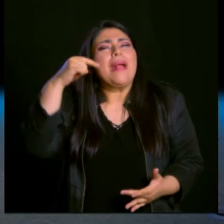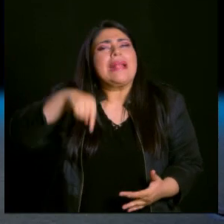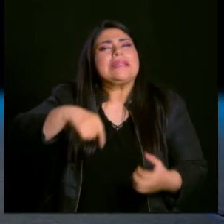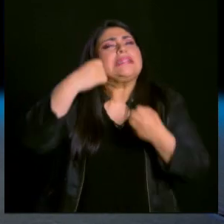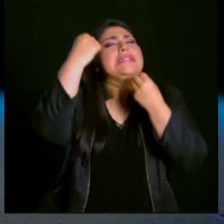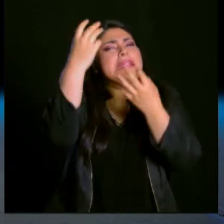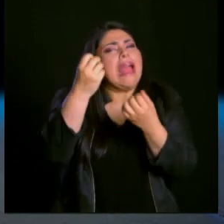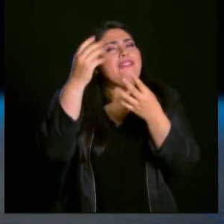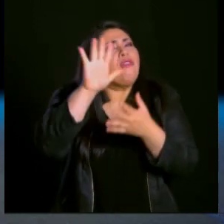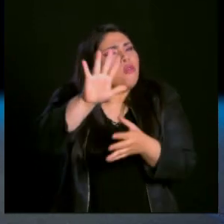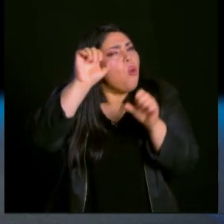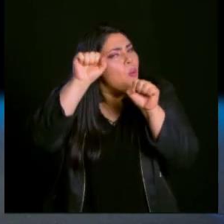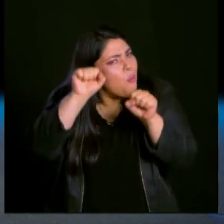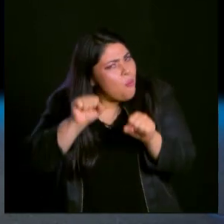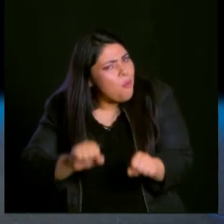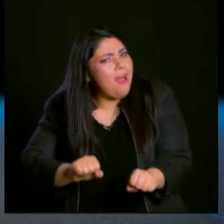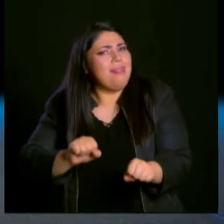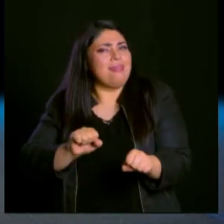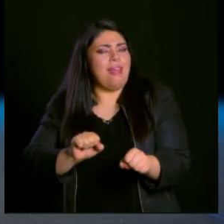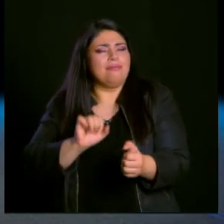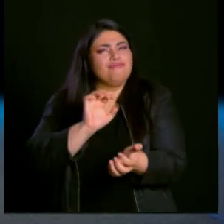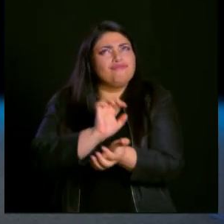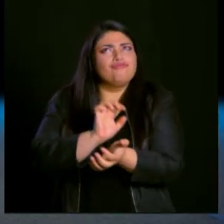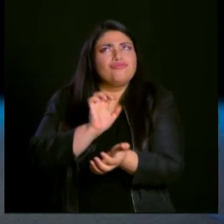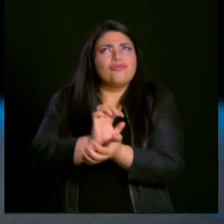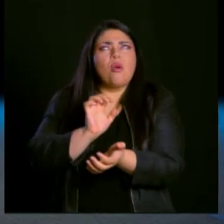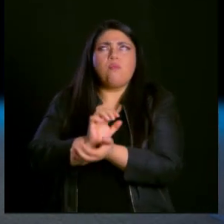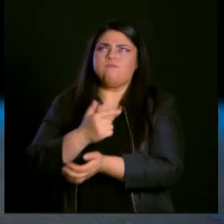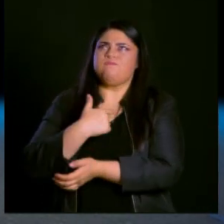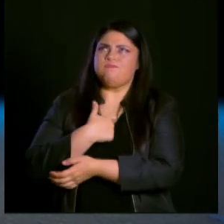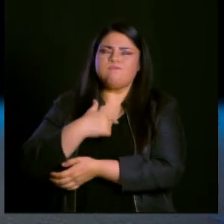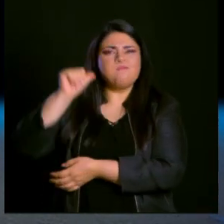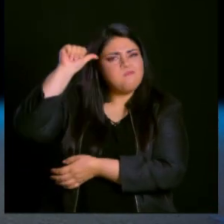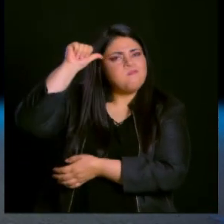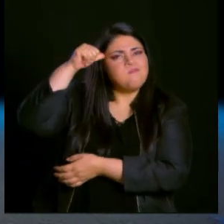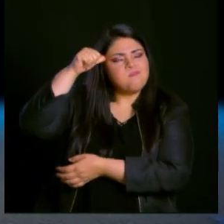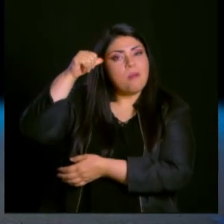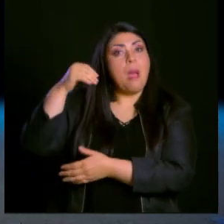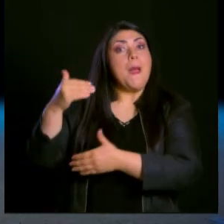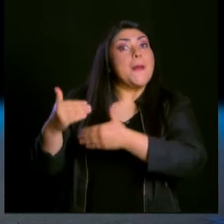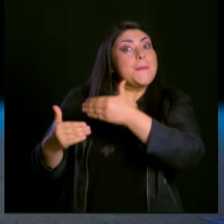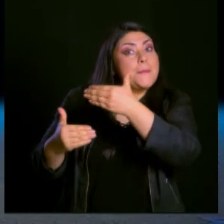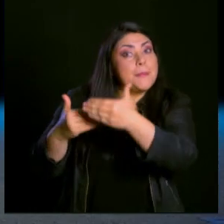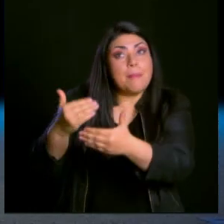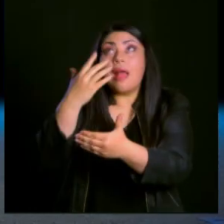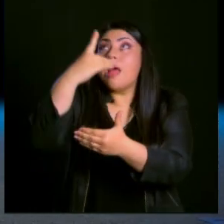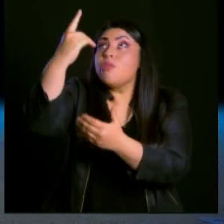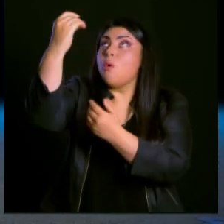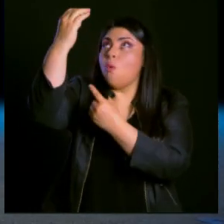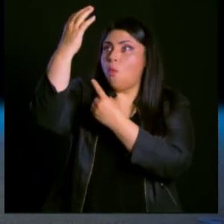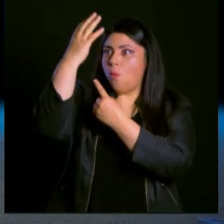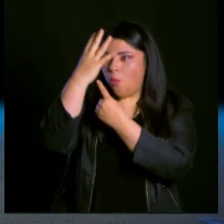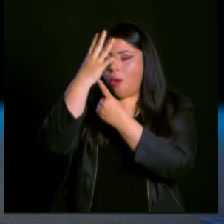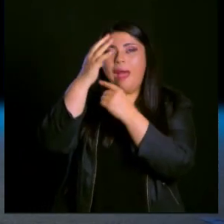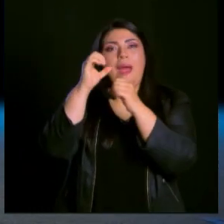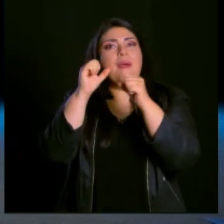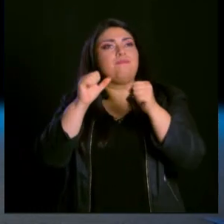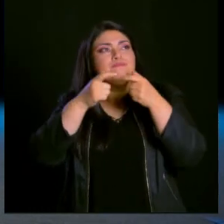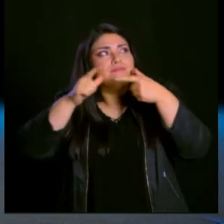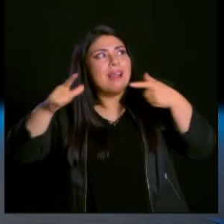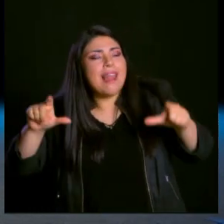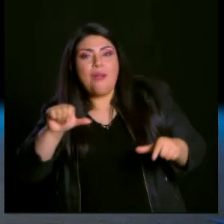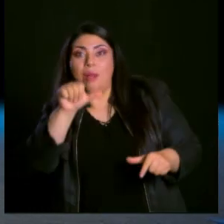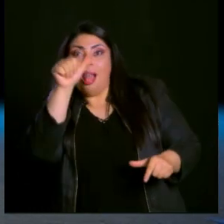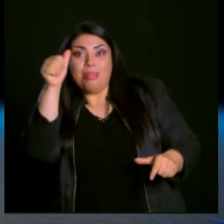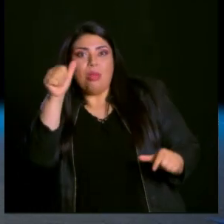una información que puedes guardar puedes tener ahí para que cuando el señor del Don de orar en lenguas pues no puedes utilizar pero es